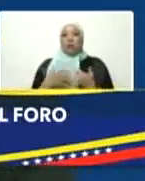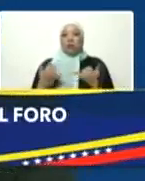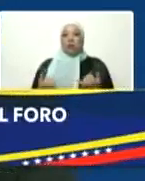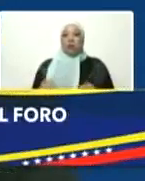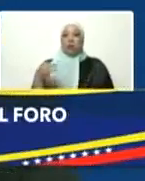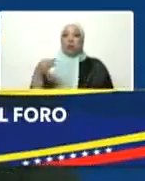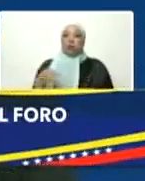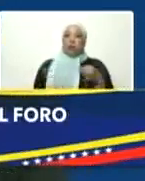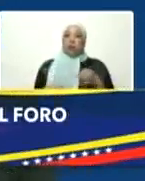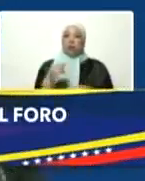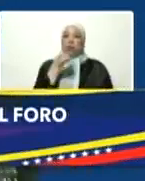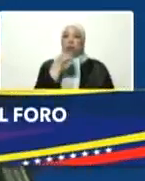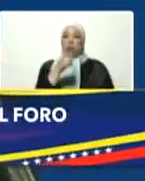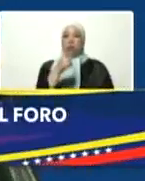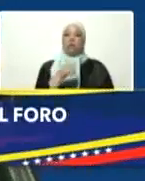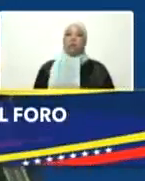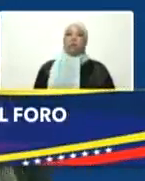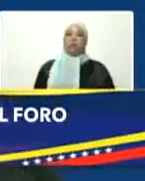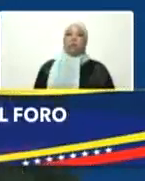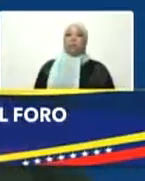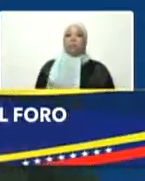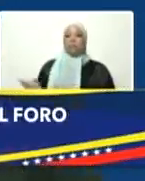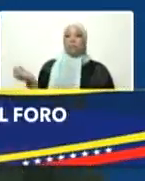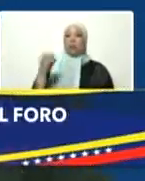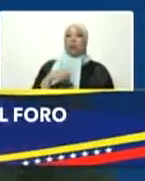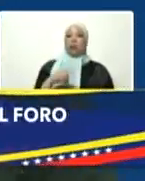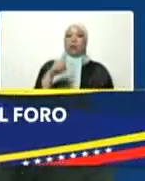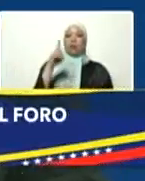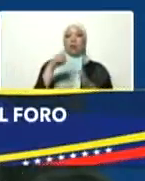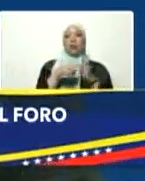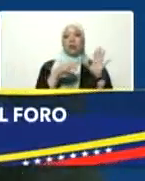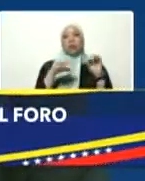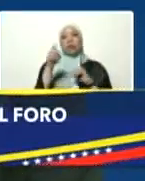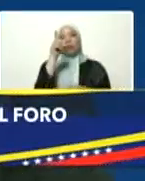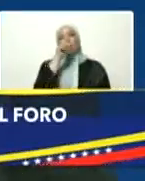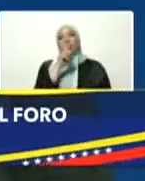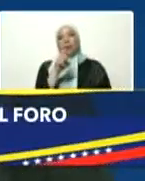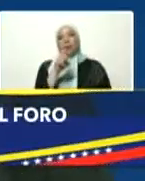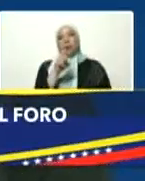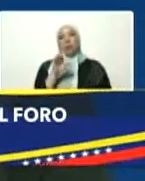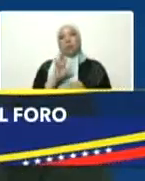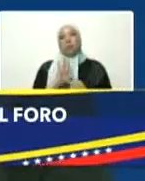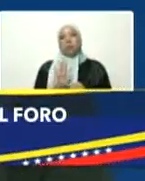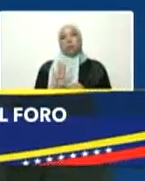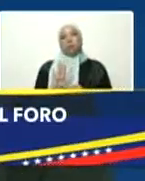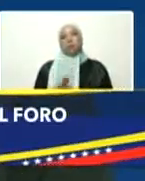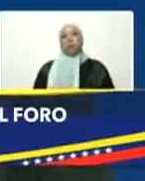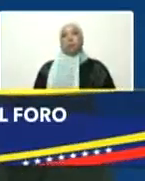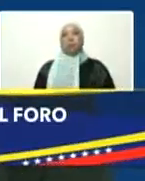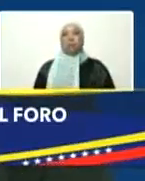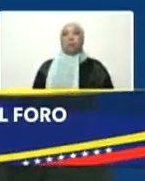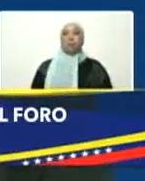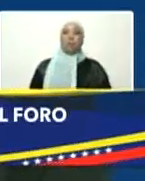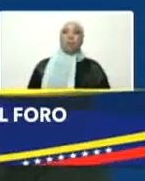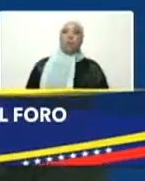injusta por más de 60 años, se representan el gran foro de